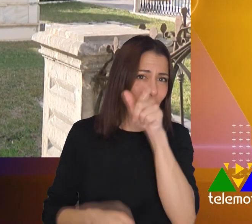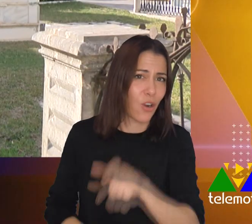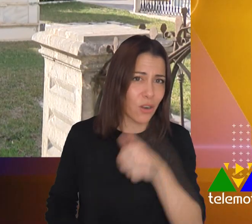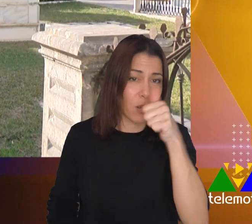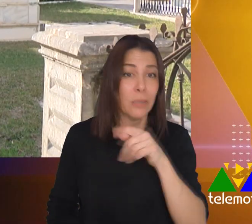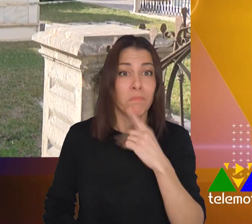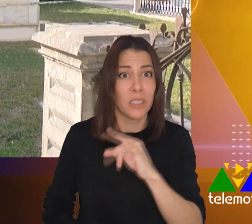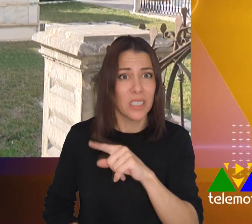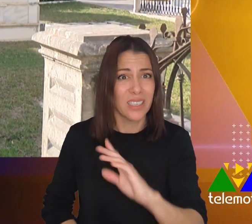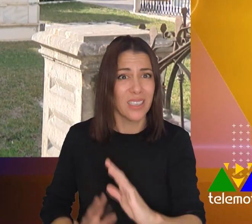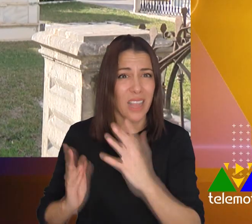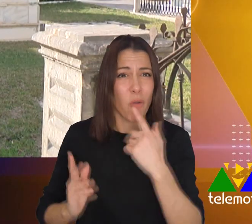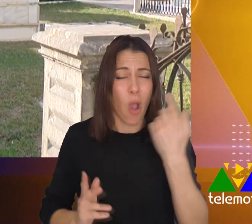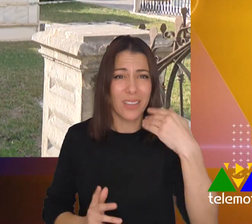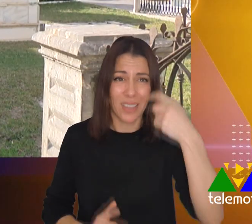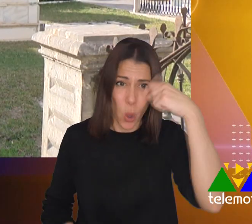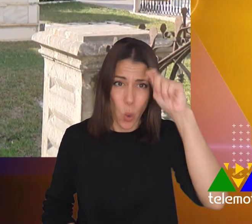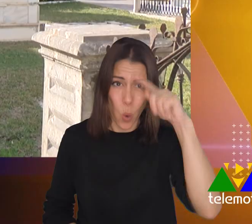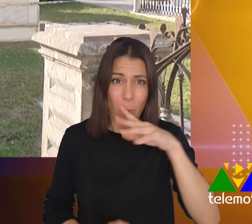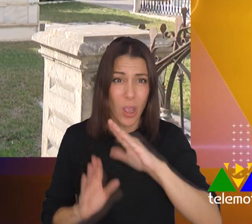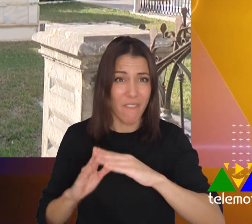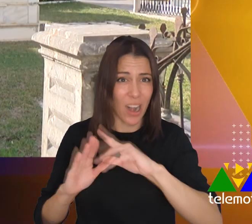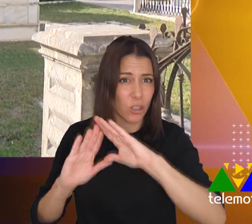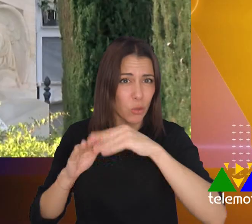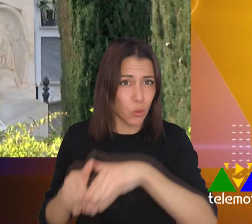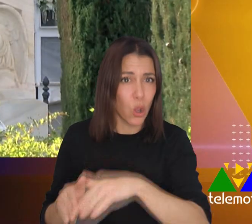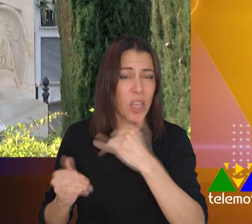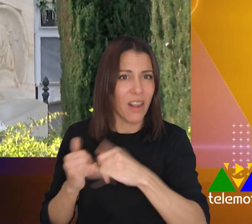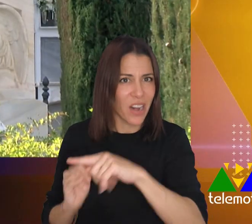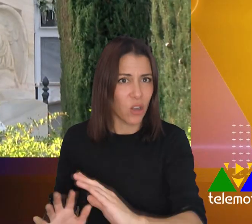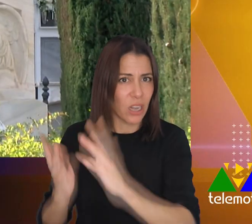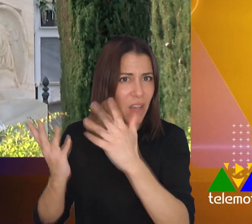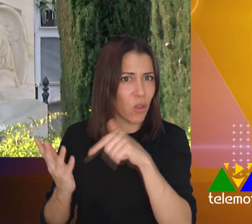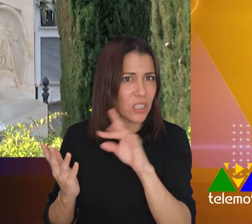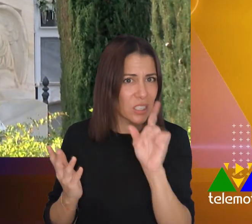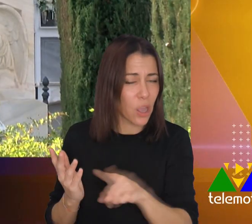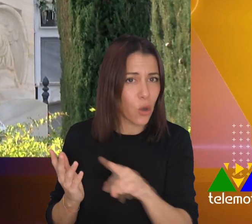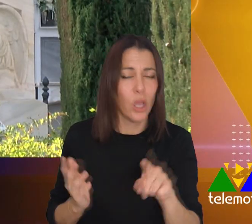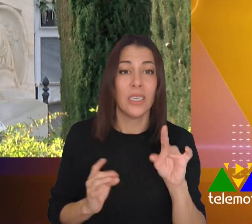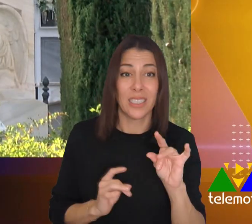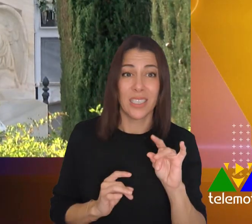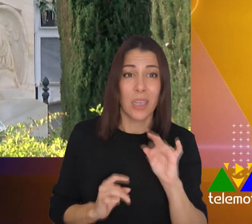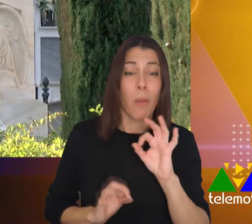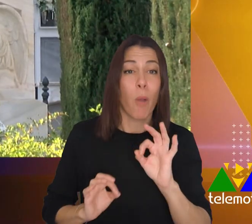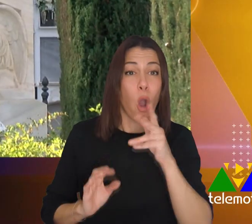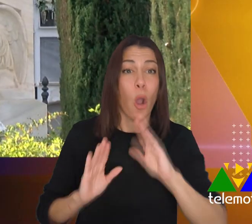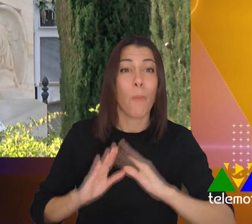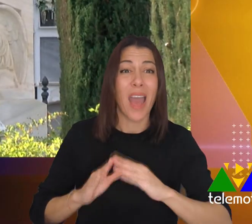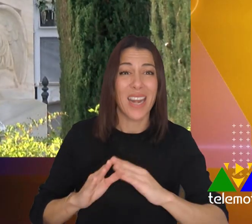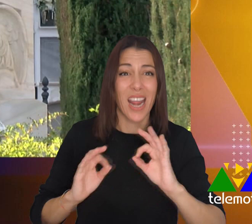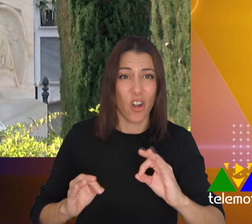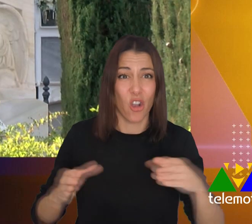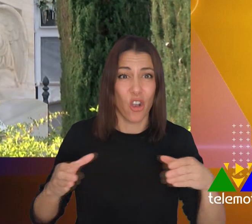allí en Cuba, ¿no? Con el acorazado Colón, que se hundió, sí. y él sí fue rescatado, ¿no? Sí, fue rescatado por los marineros, por la